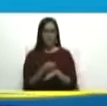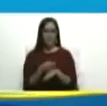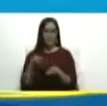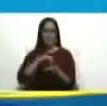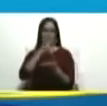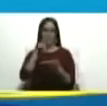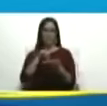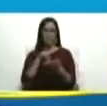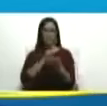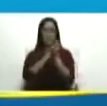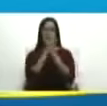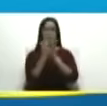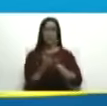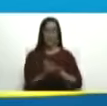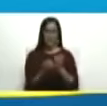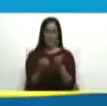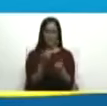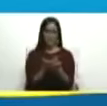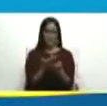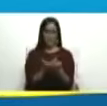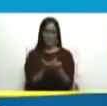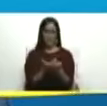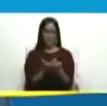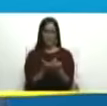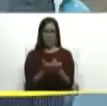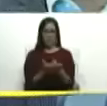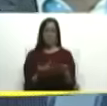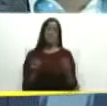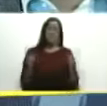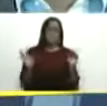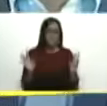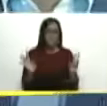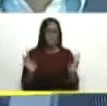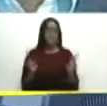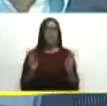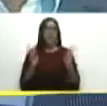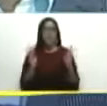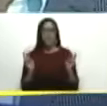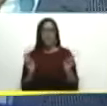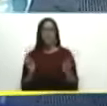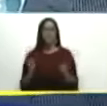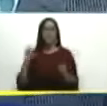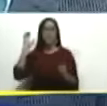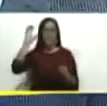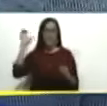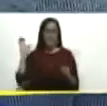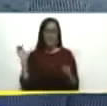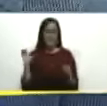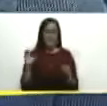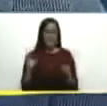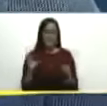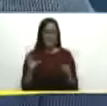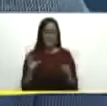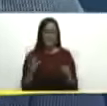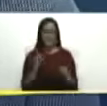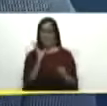desnacionalizar las economías y prácticamente convertir los países en países sin Estado, sin